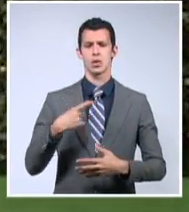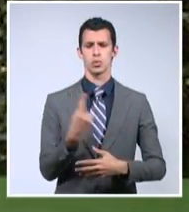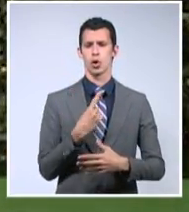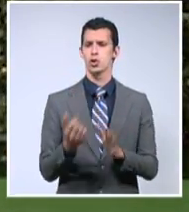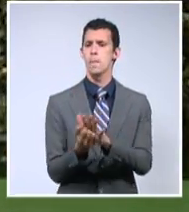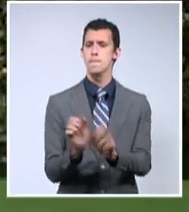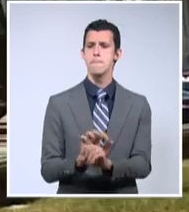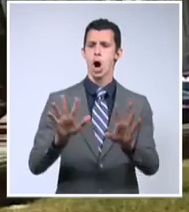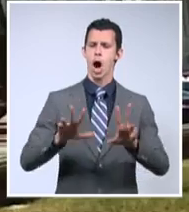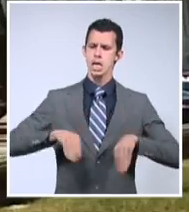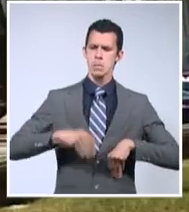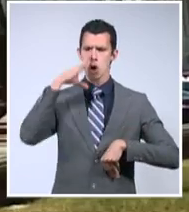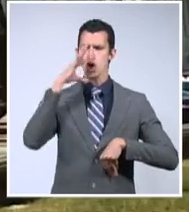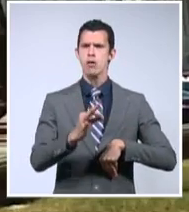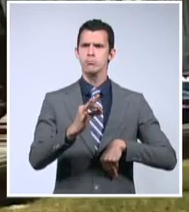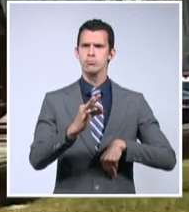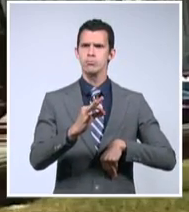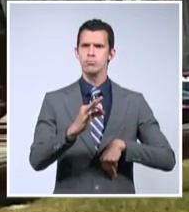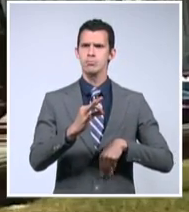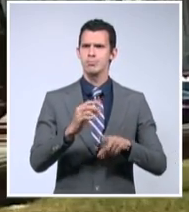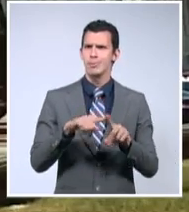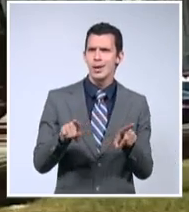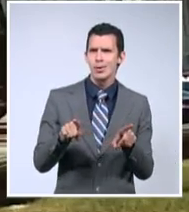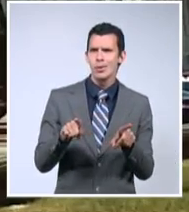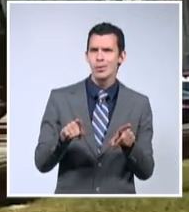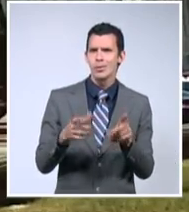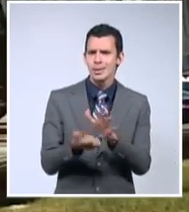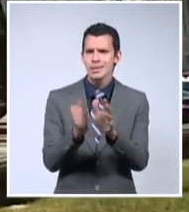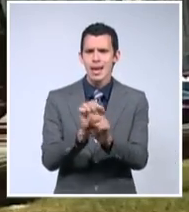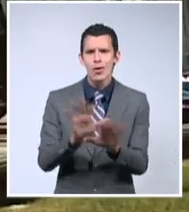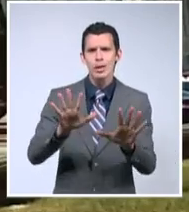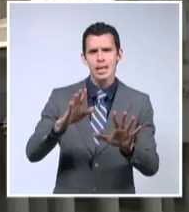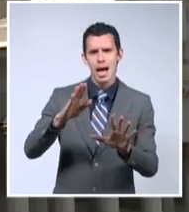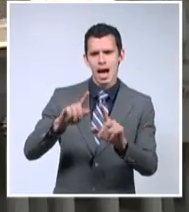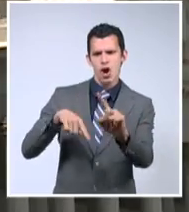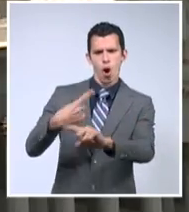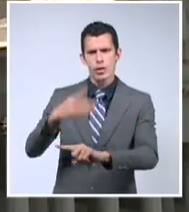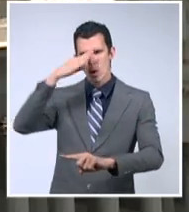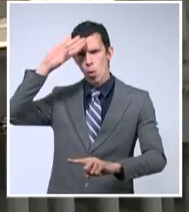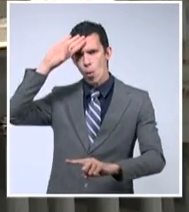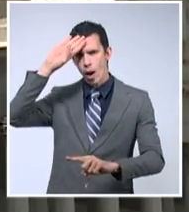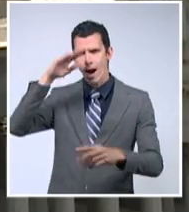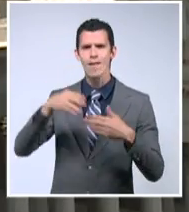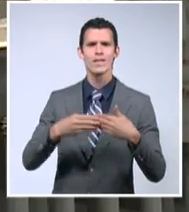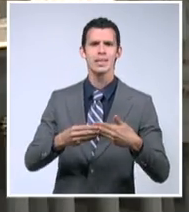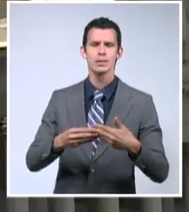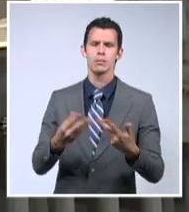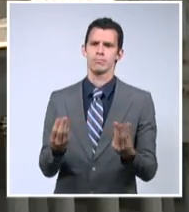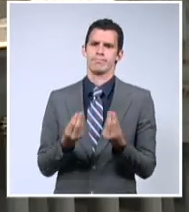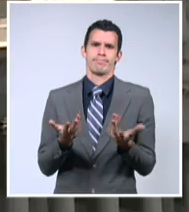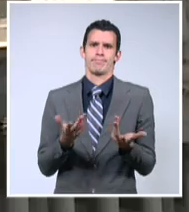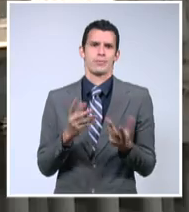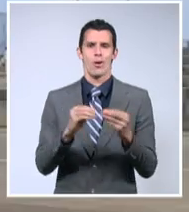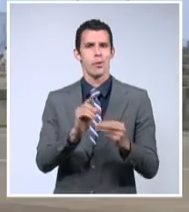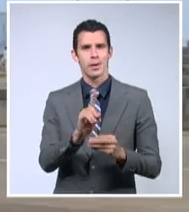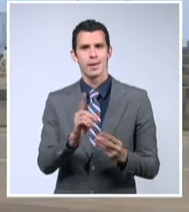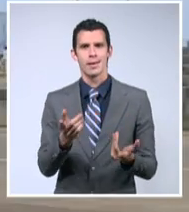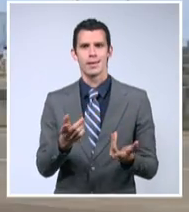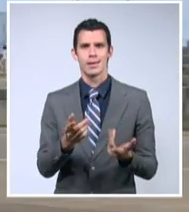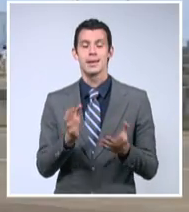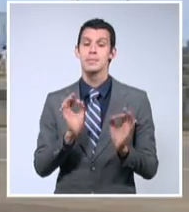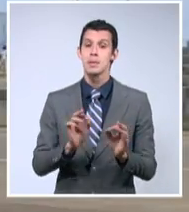seguridad, para que ciudadanos estadounidenses o cubanos residentes en esa nación no ejecuten directamente acciones terroristas